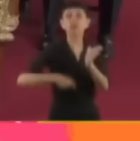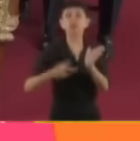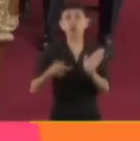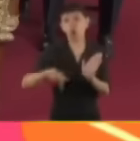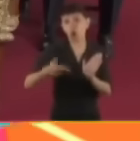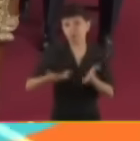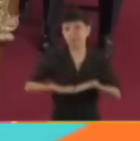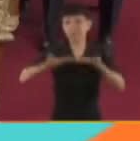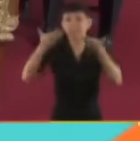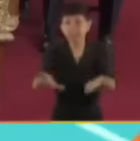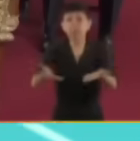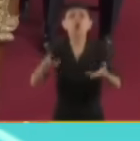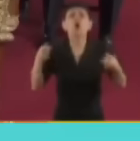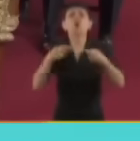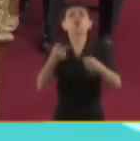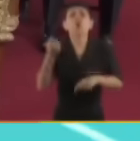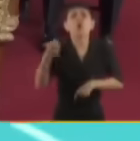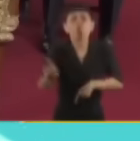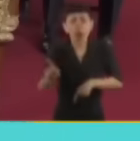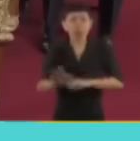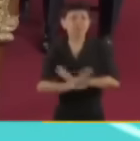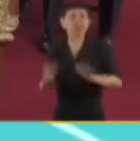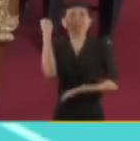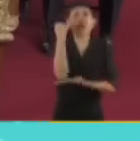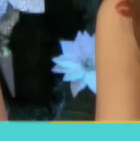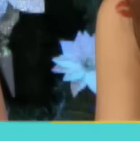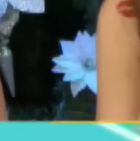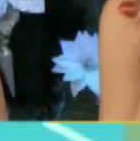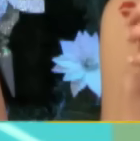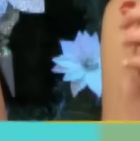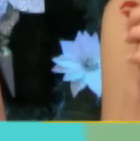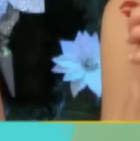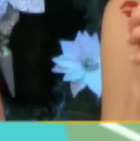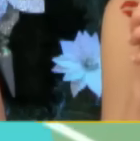Mientras tanto va a tener fuerza legal. Hasta que no se determine lo contrario, va a tener fuerza legal. Esto, perdón, hay